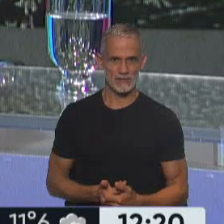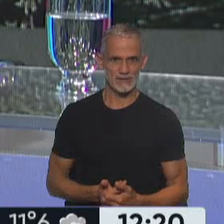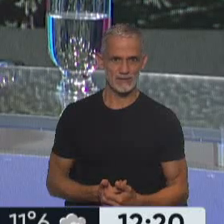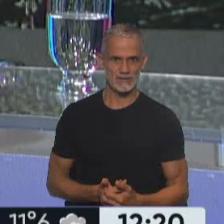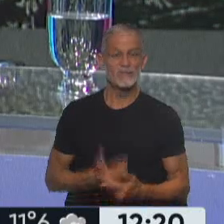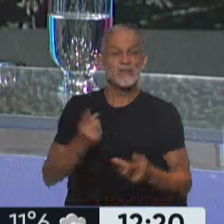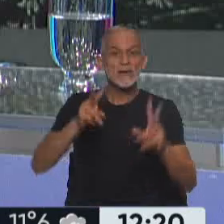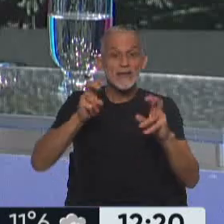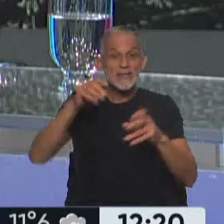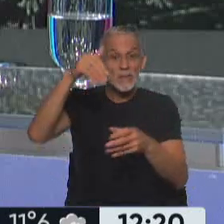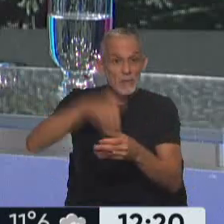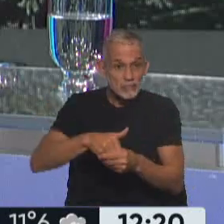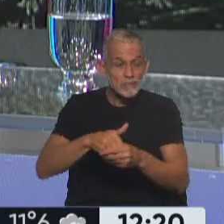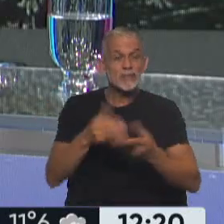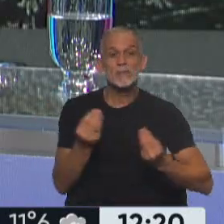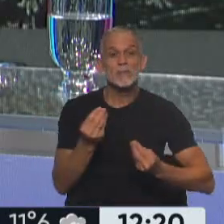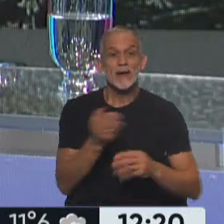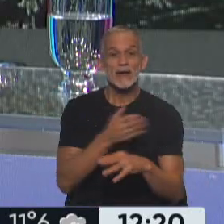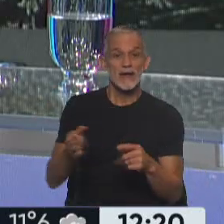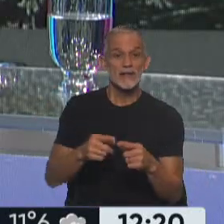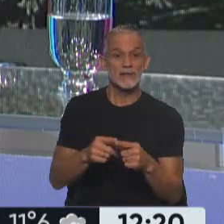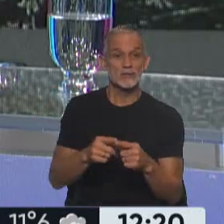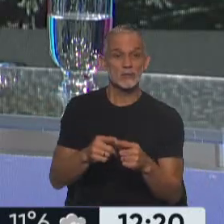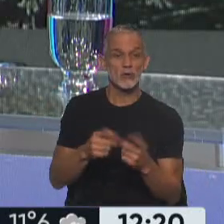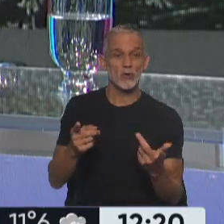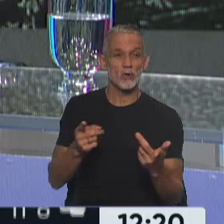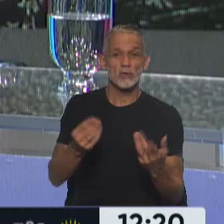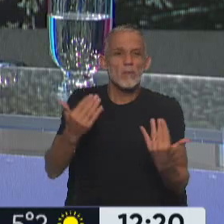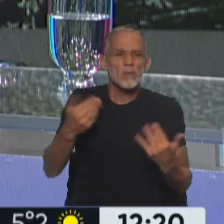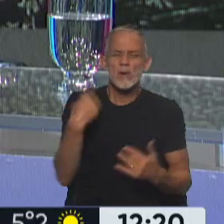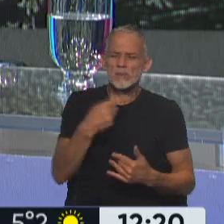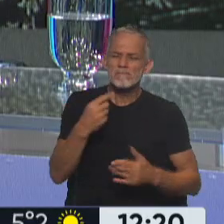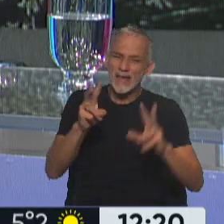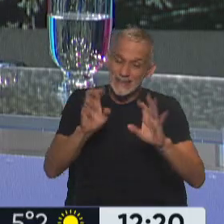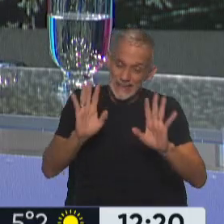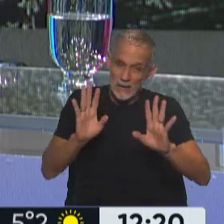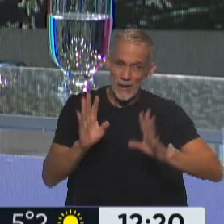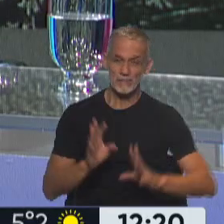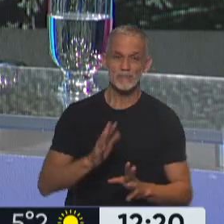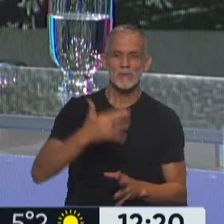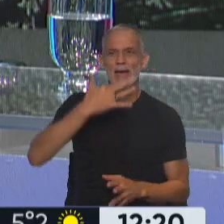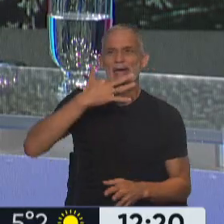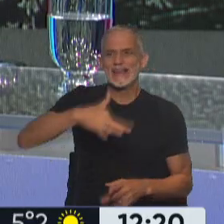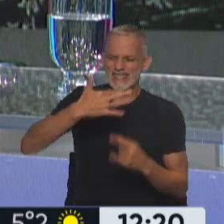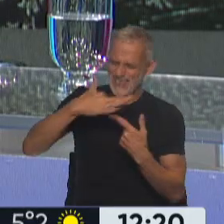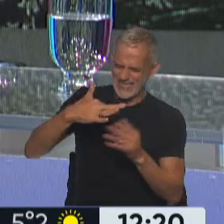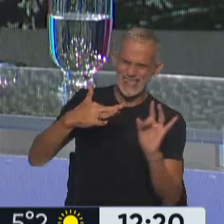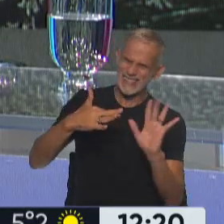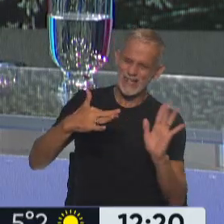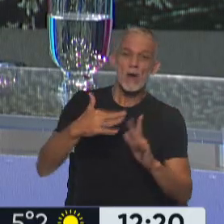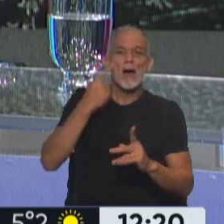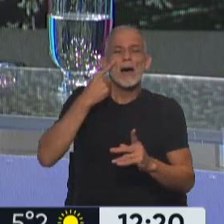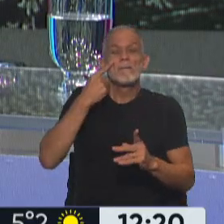Bueno, vamos a meternos en uno de los temas de la jornada para entender, o al menos quizás sea demasiado ambicioso entender, ¿no? Sí.